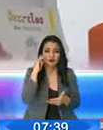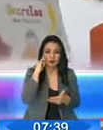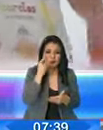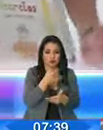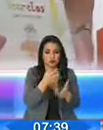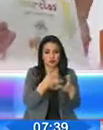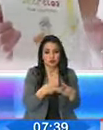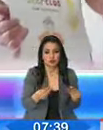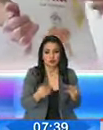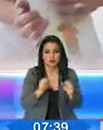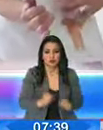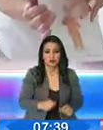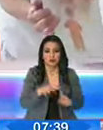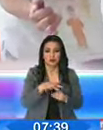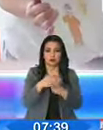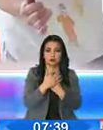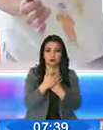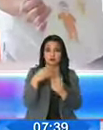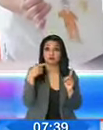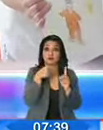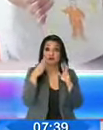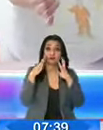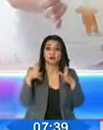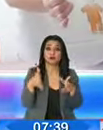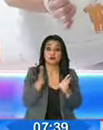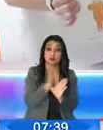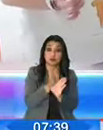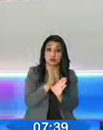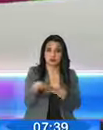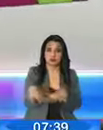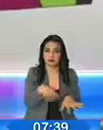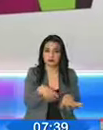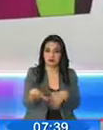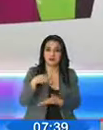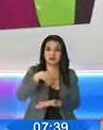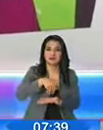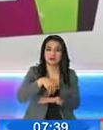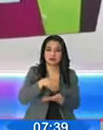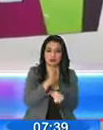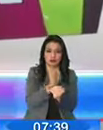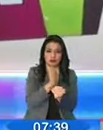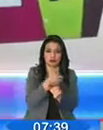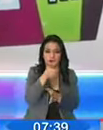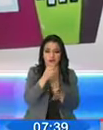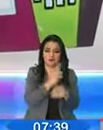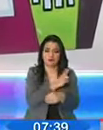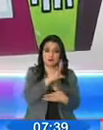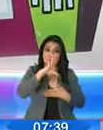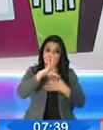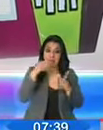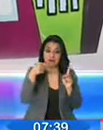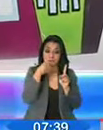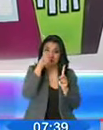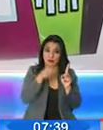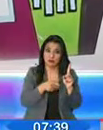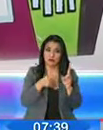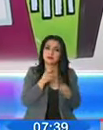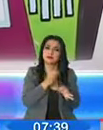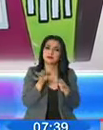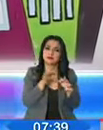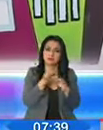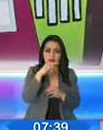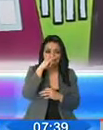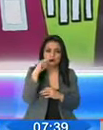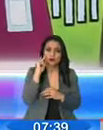Wagner Villacís, docente de psicología y coordinador del Centro de Psicología Aplicada de la UDLA, explicó cómo se abordan estos temas con niños